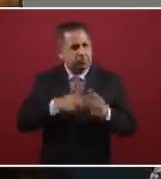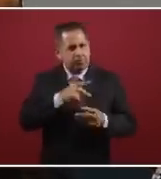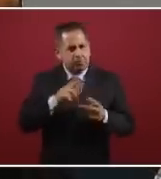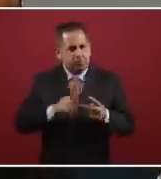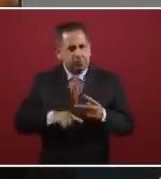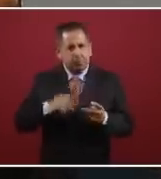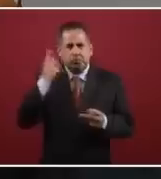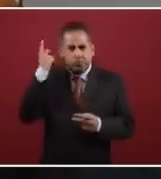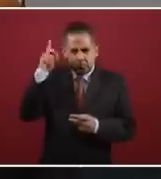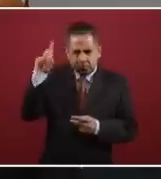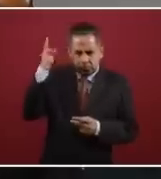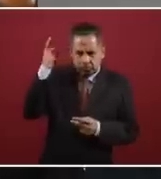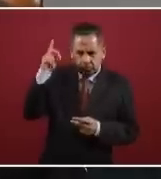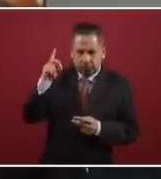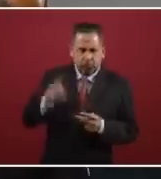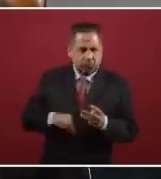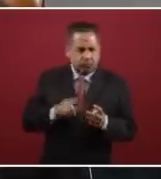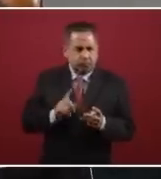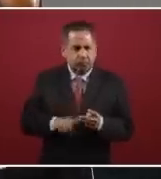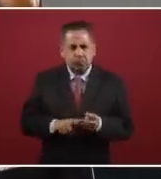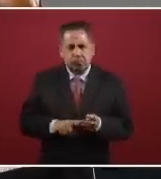en Durango,